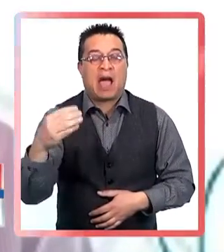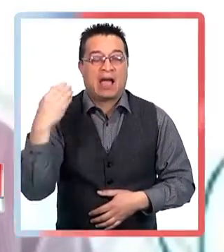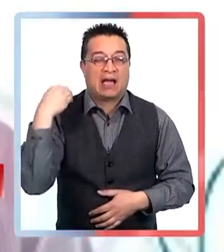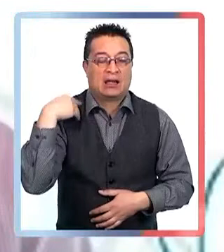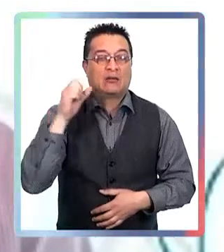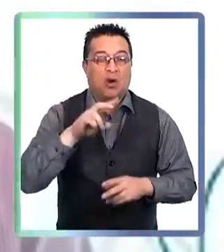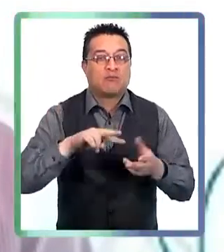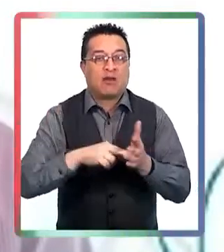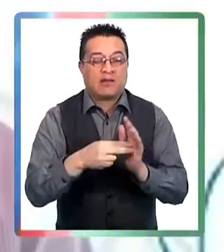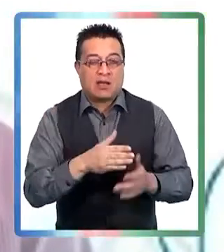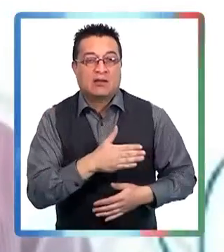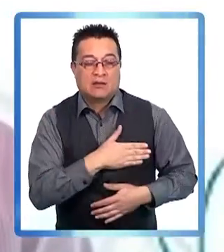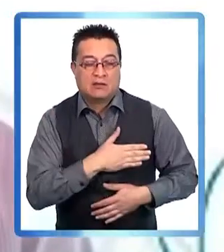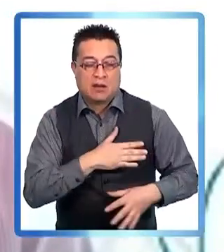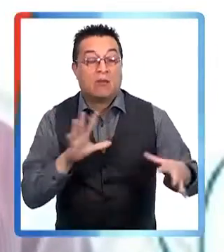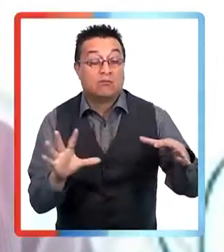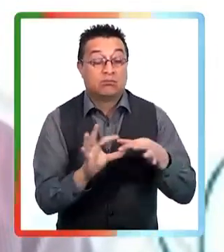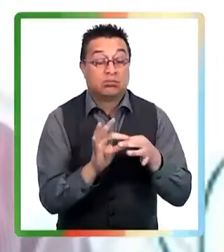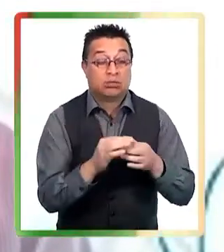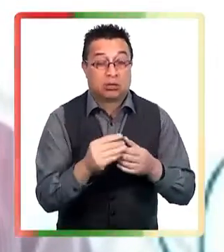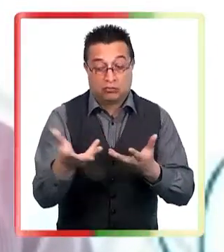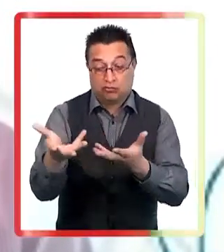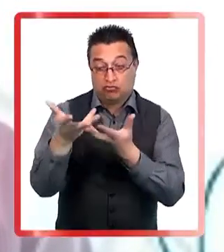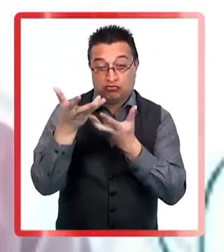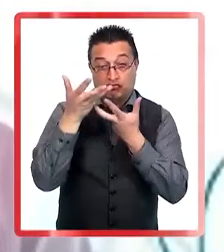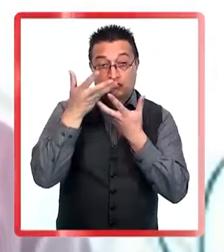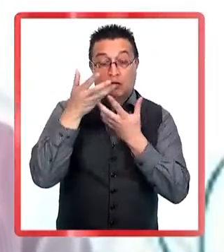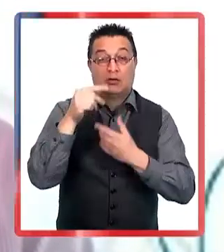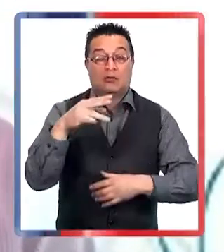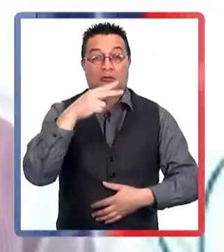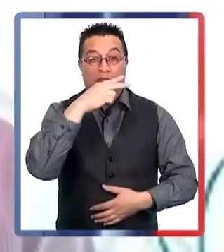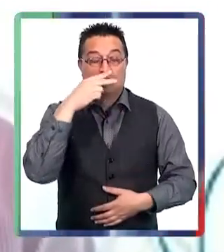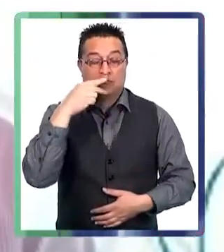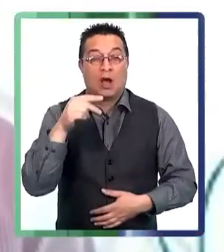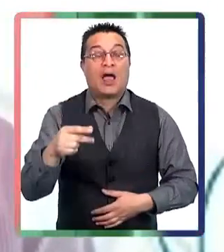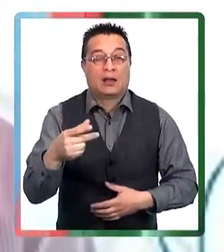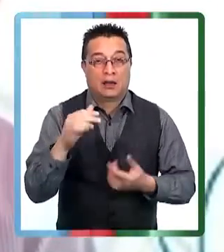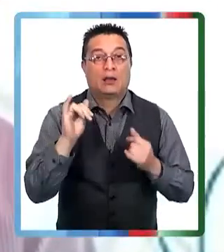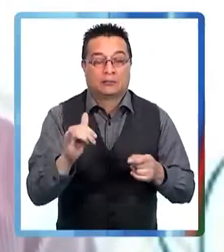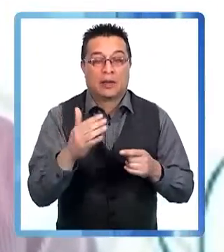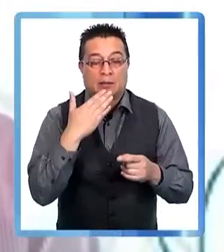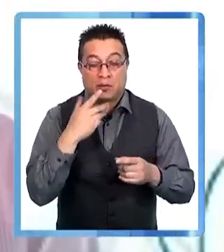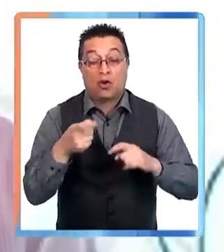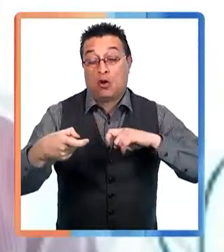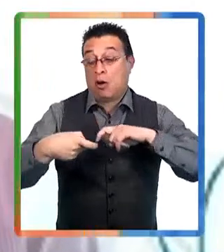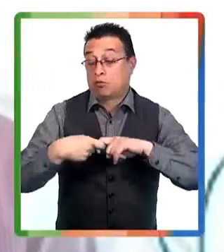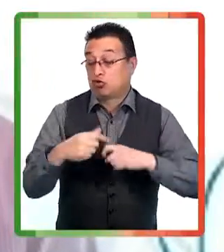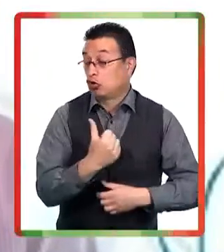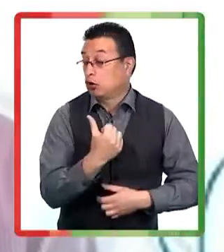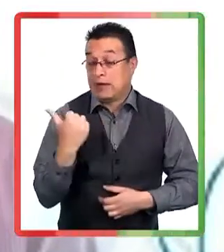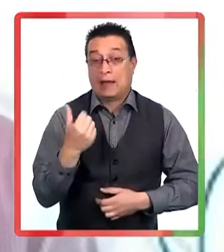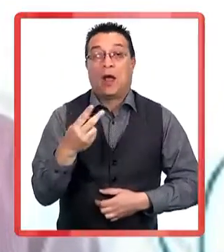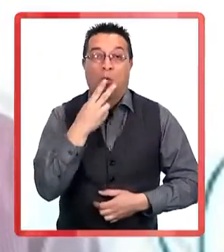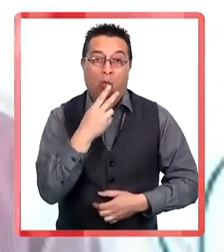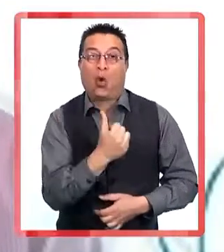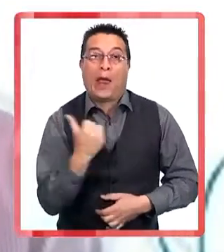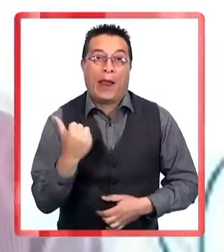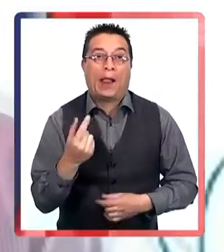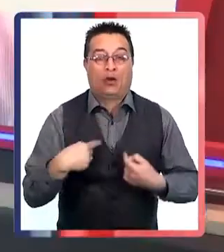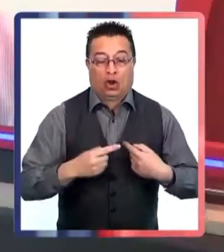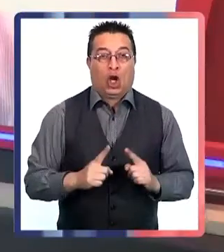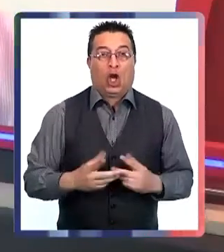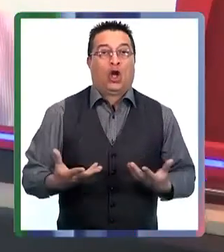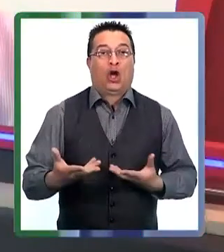hicieron patología cardiovascular asociada al consumo de cigarrillos, porque el cónyuge, él o la cónyuge, eran fumadores.